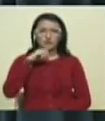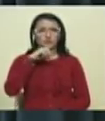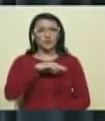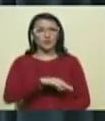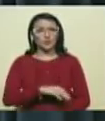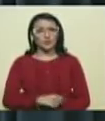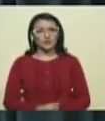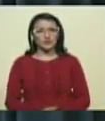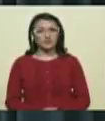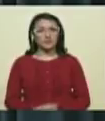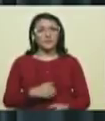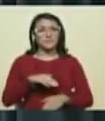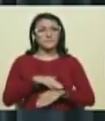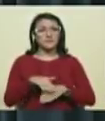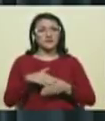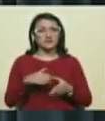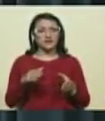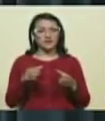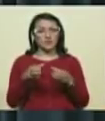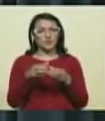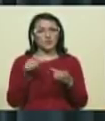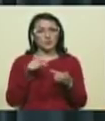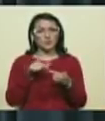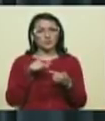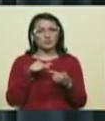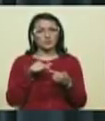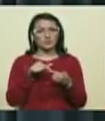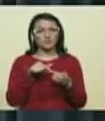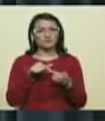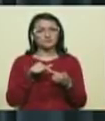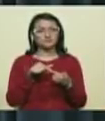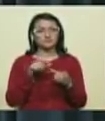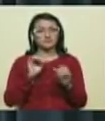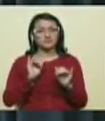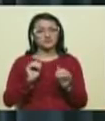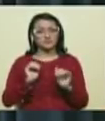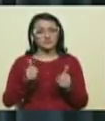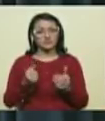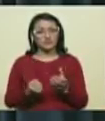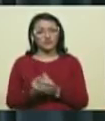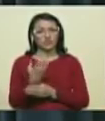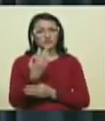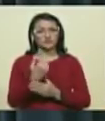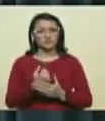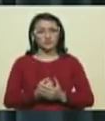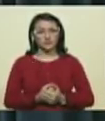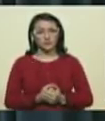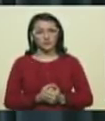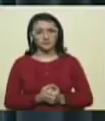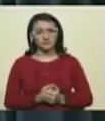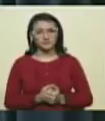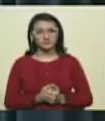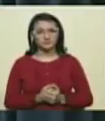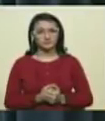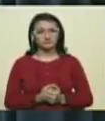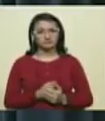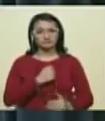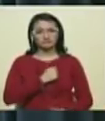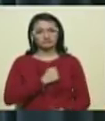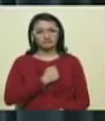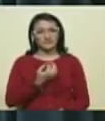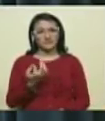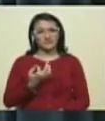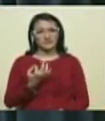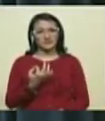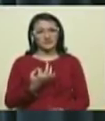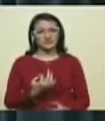tenido el Ministerio de Colonia desde su fundación. Es realmente lamentable que